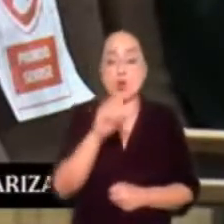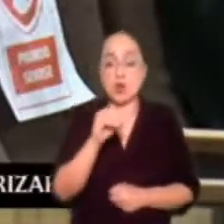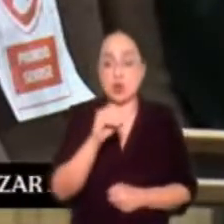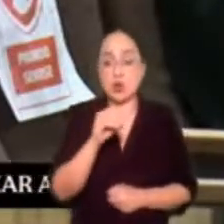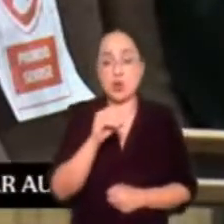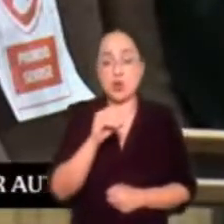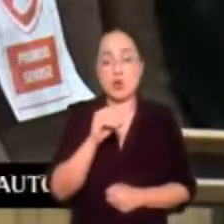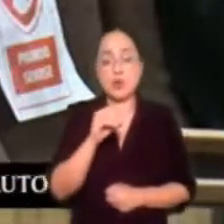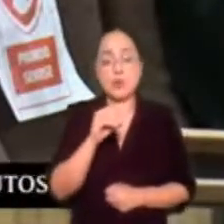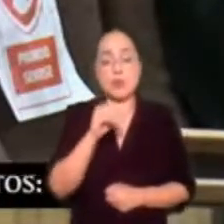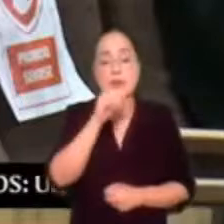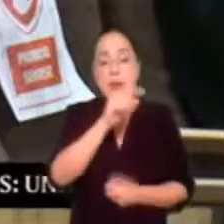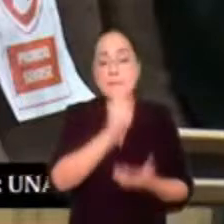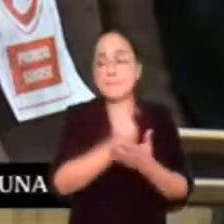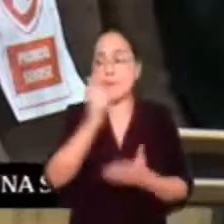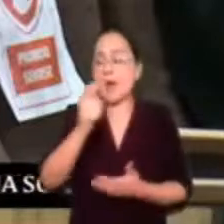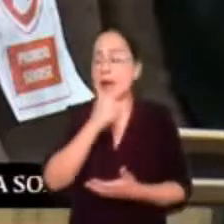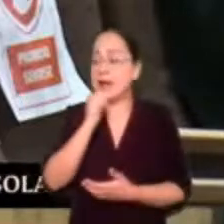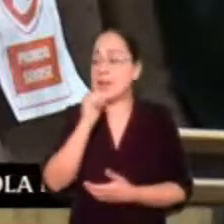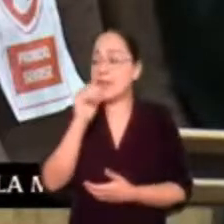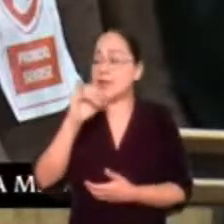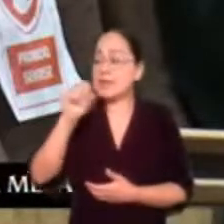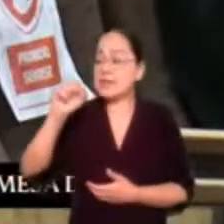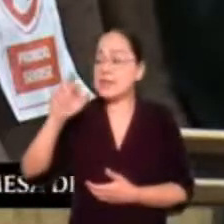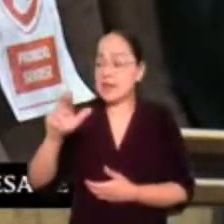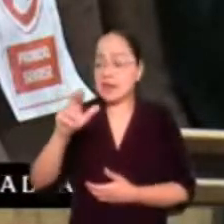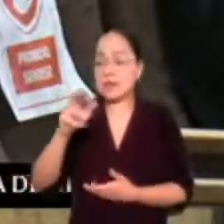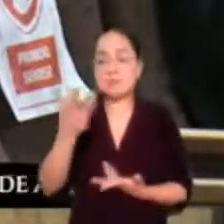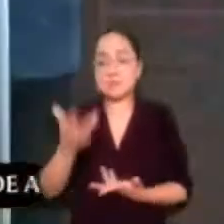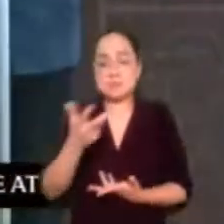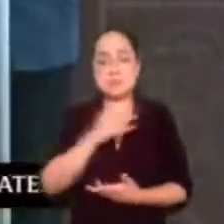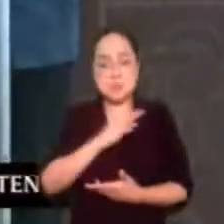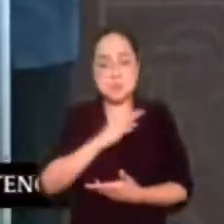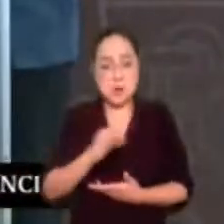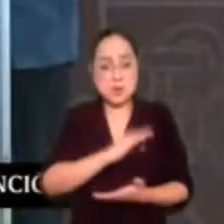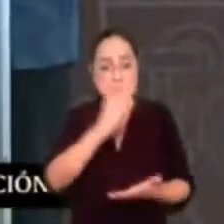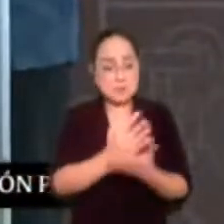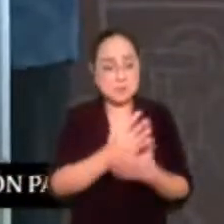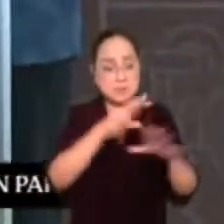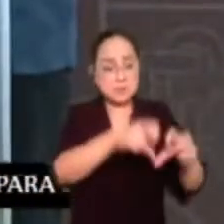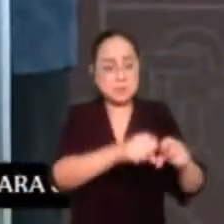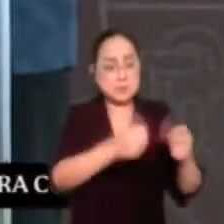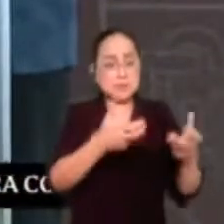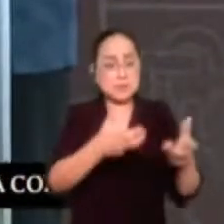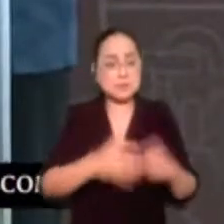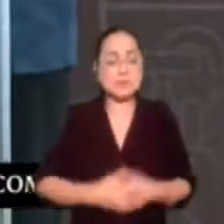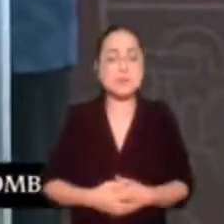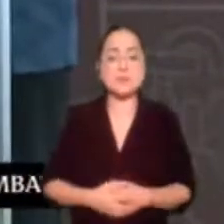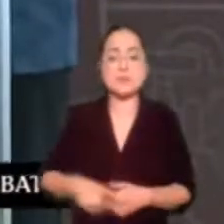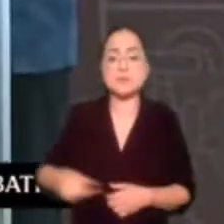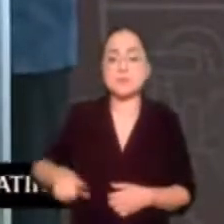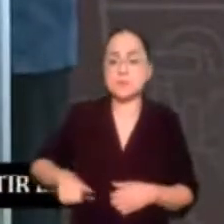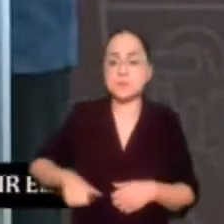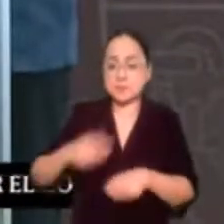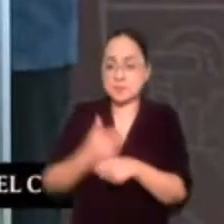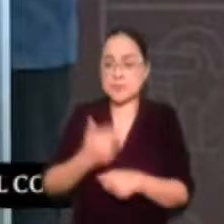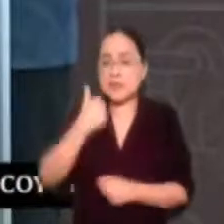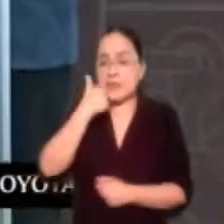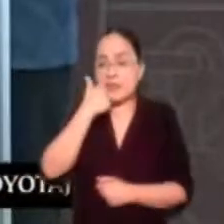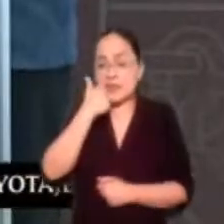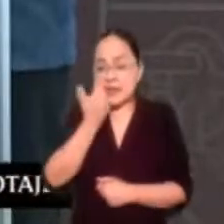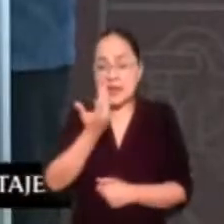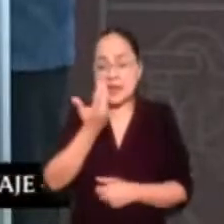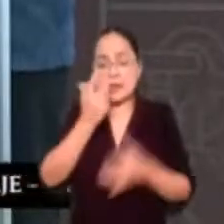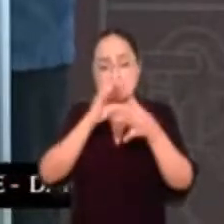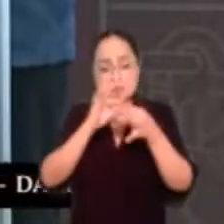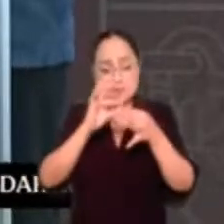el ISR. Bueno, evidentemente, como lo ha mencionado el gobernador, pues se busca, desde luego, los mecanismos para que los